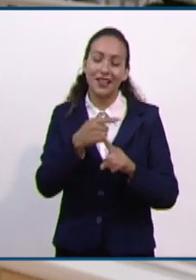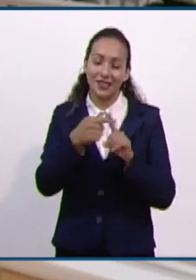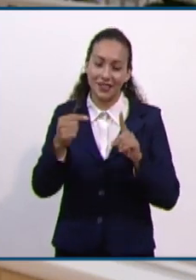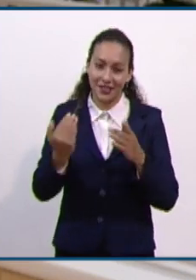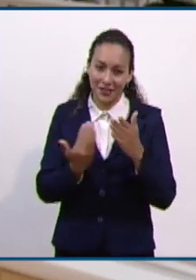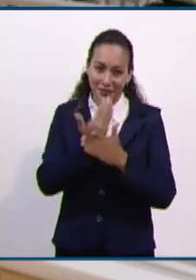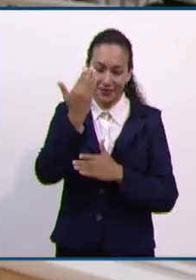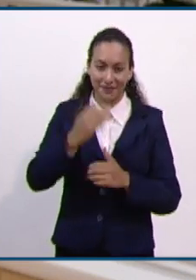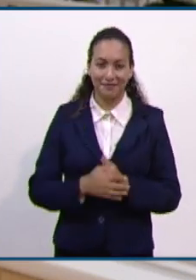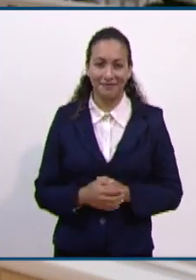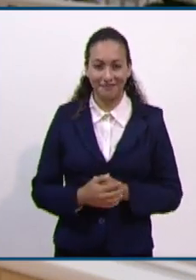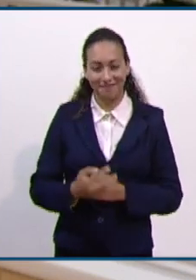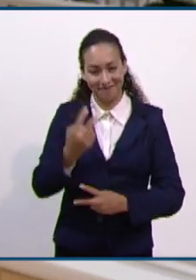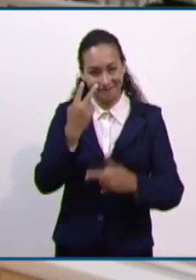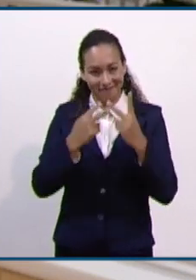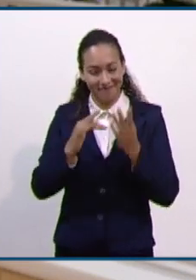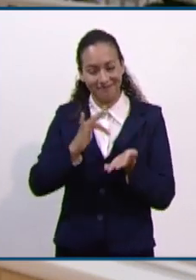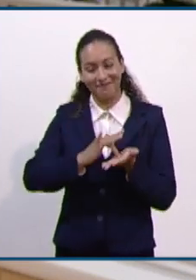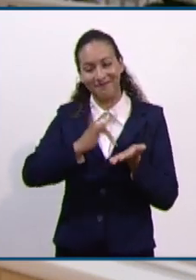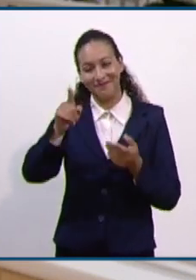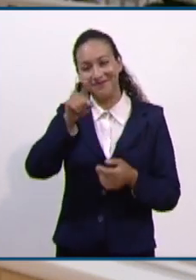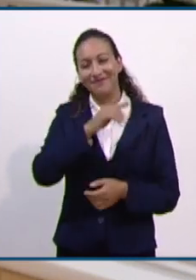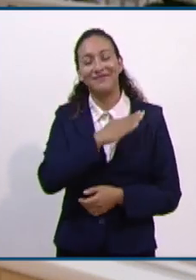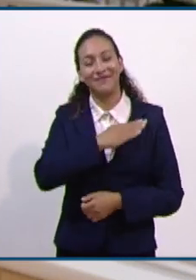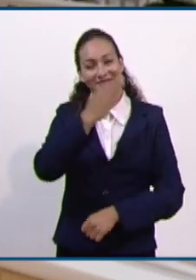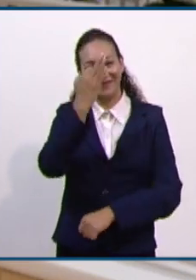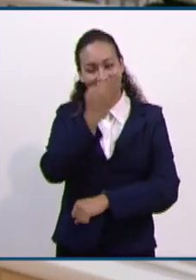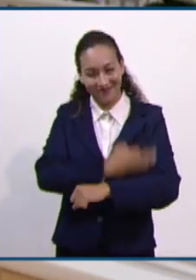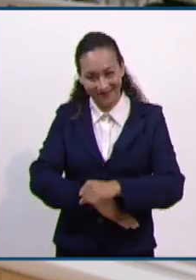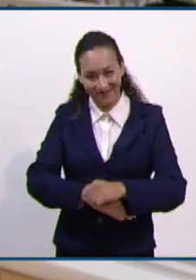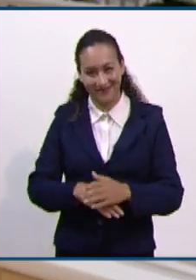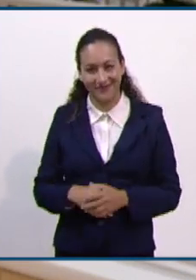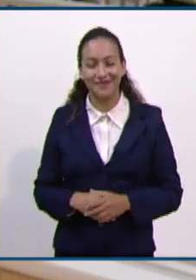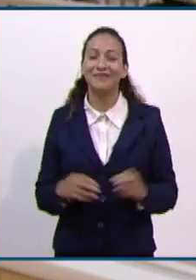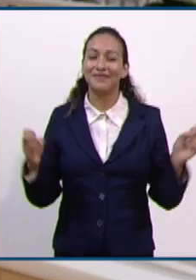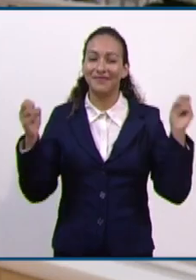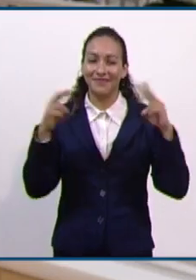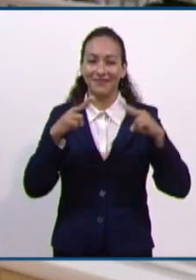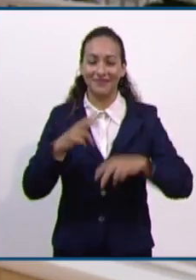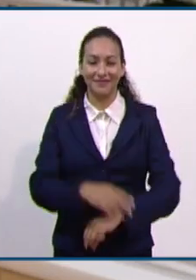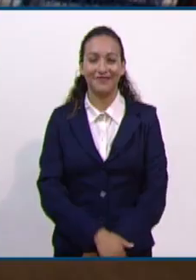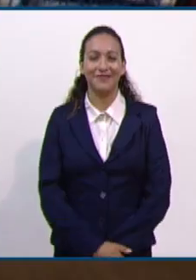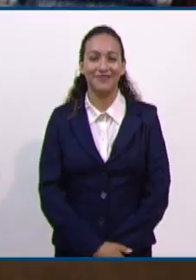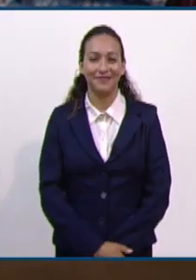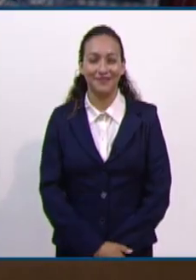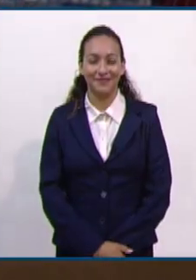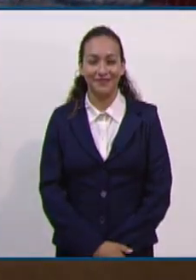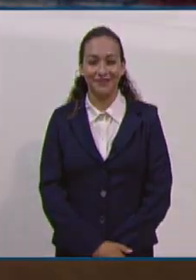mañana. Gracias por su atención, que tenga un excelente fin de semana. Hasta pronto.